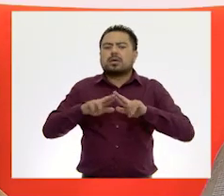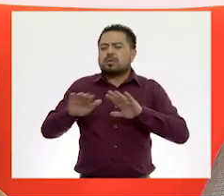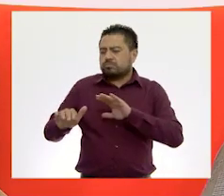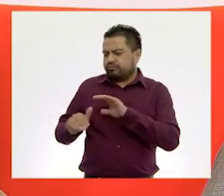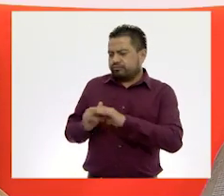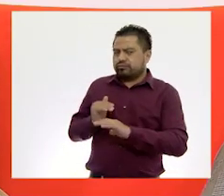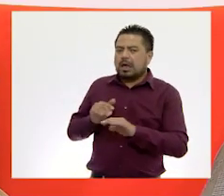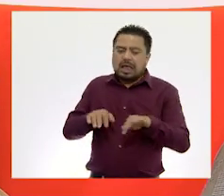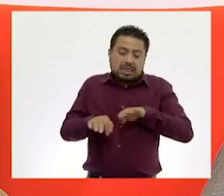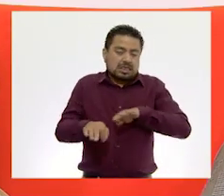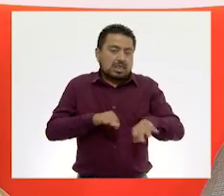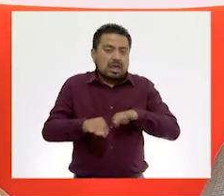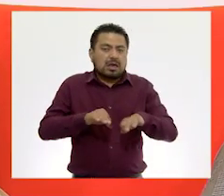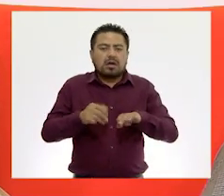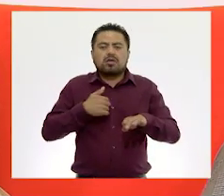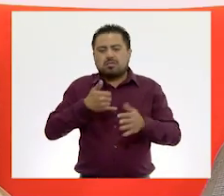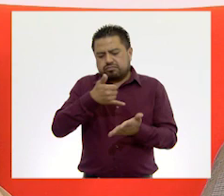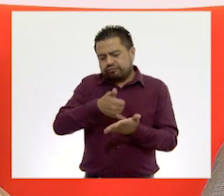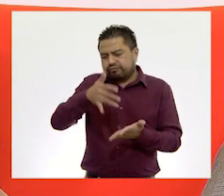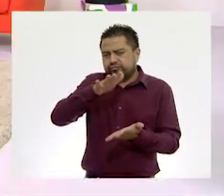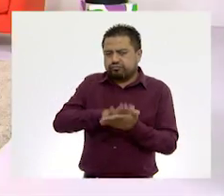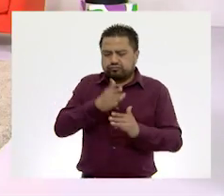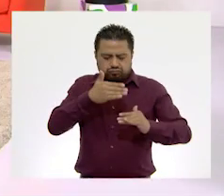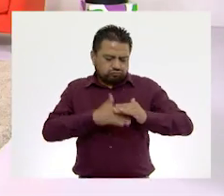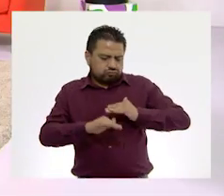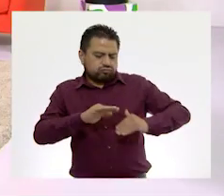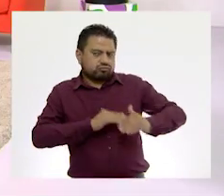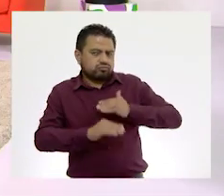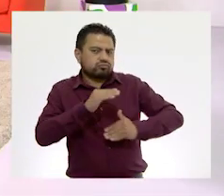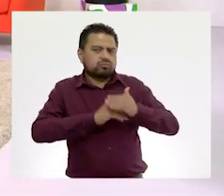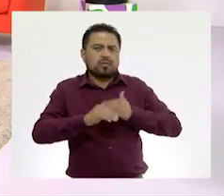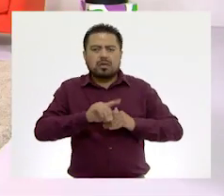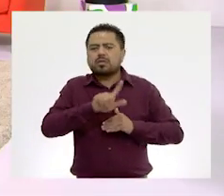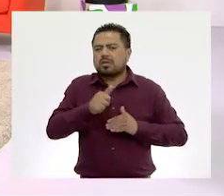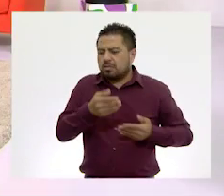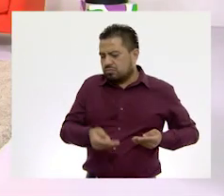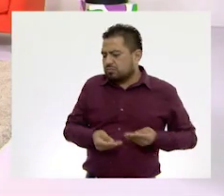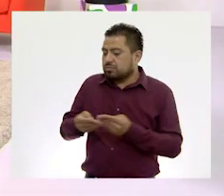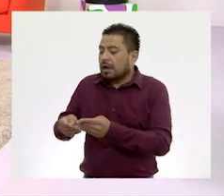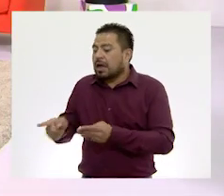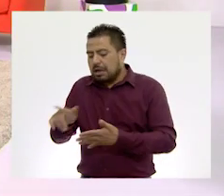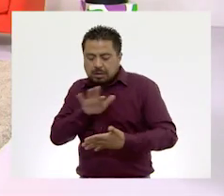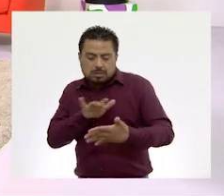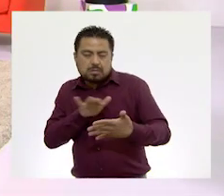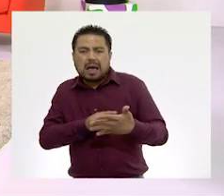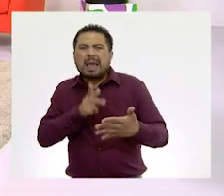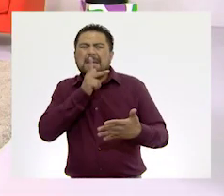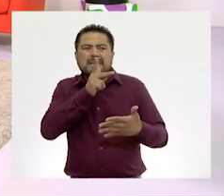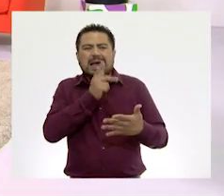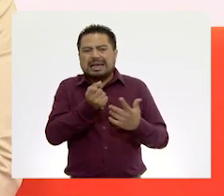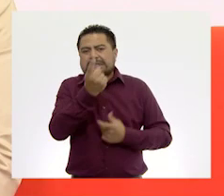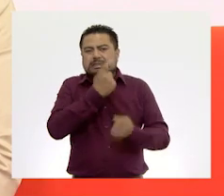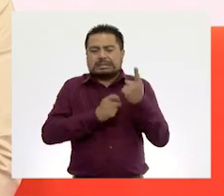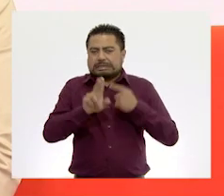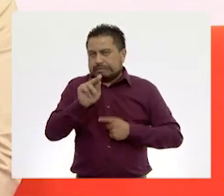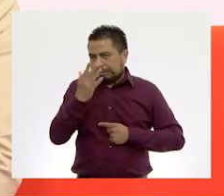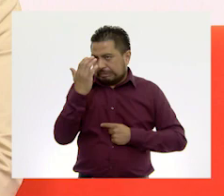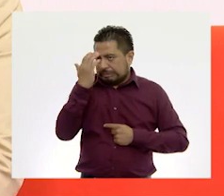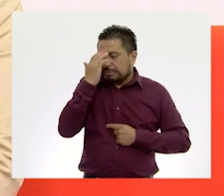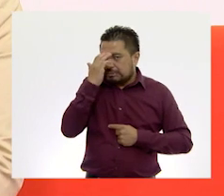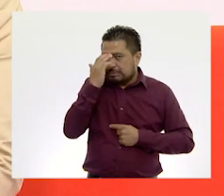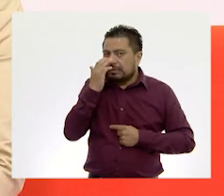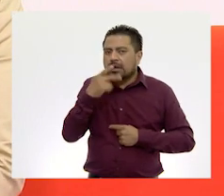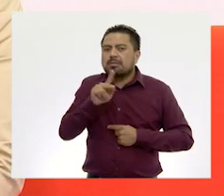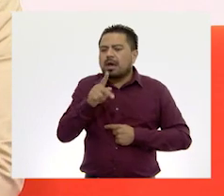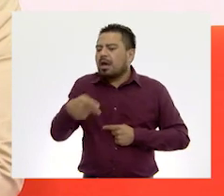manda este trabajo, lo imprimo y la pongo a que lo lea, ¿no? Obviamente hay muchas palabras que no conoce, pero